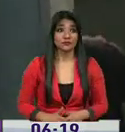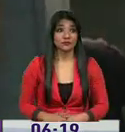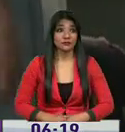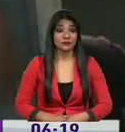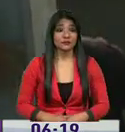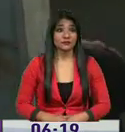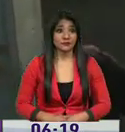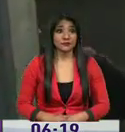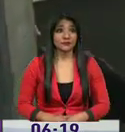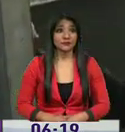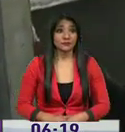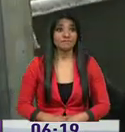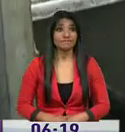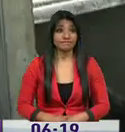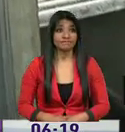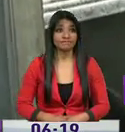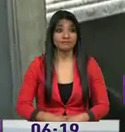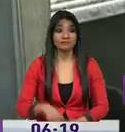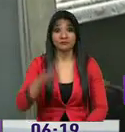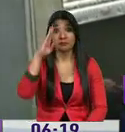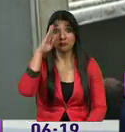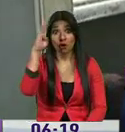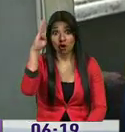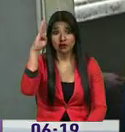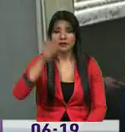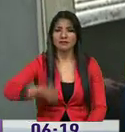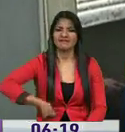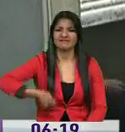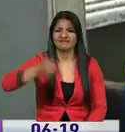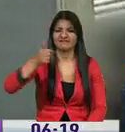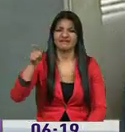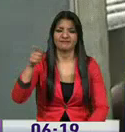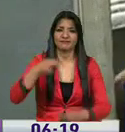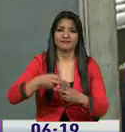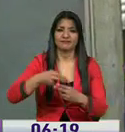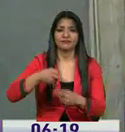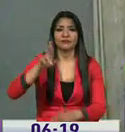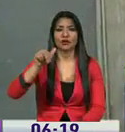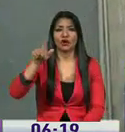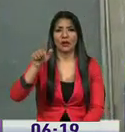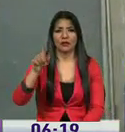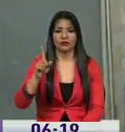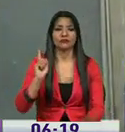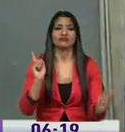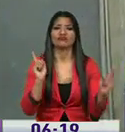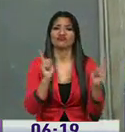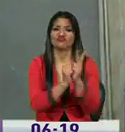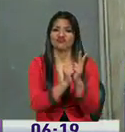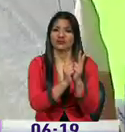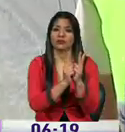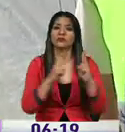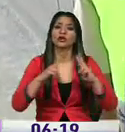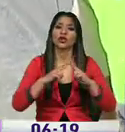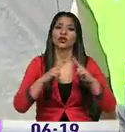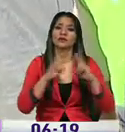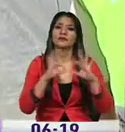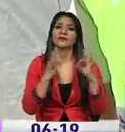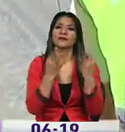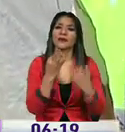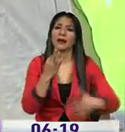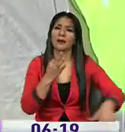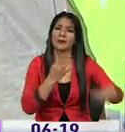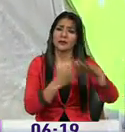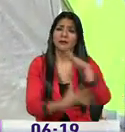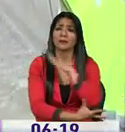En uno de sus patrullajes de rutina, el sargento segundo Rolando Panchi conoció a don Luis y a su familia numerosa que sobrevive en medio de